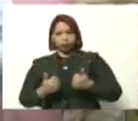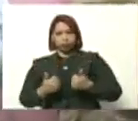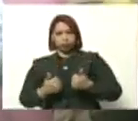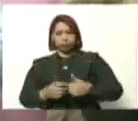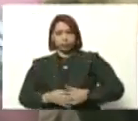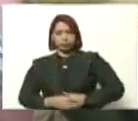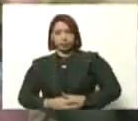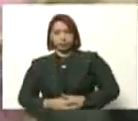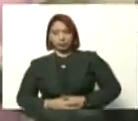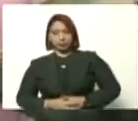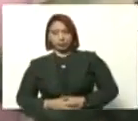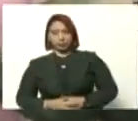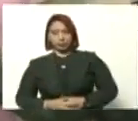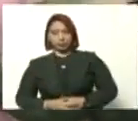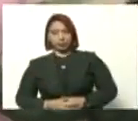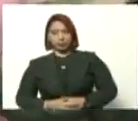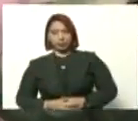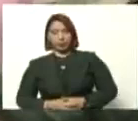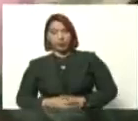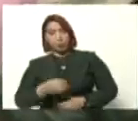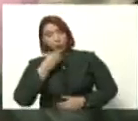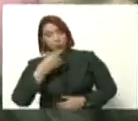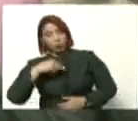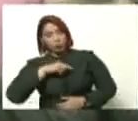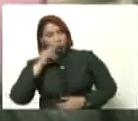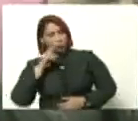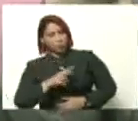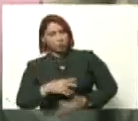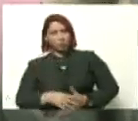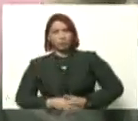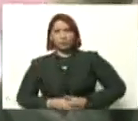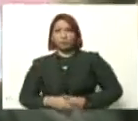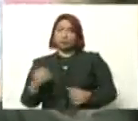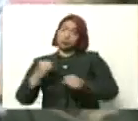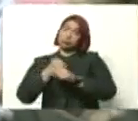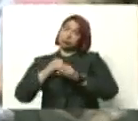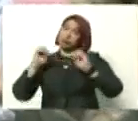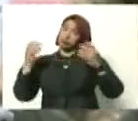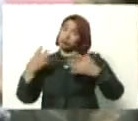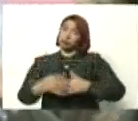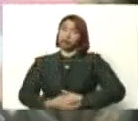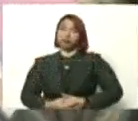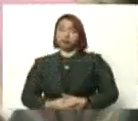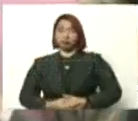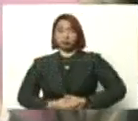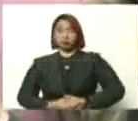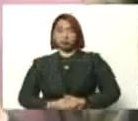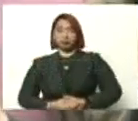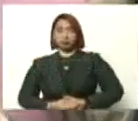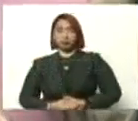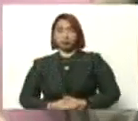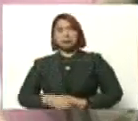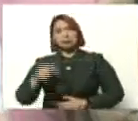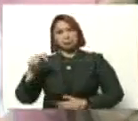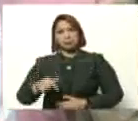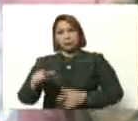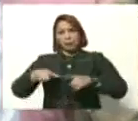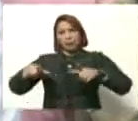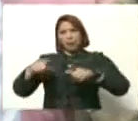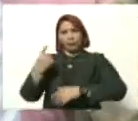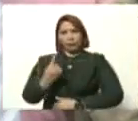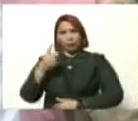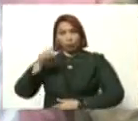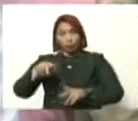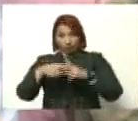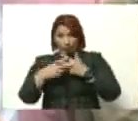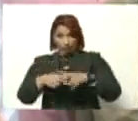Propatria. Sí, bueno, aquí estamos viendo los milagros de la clase obrera, precisamente aquí en el patio 1, en los patios y